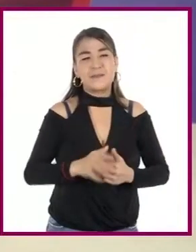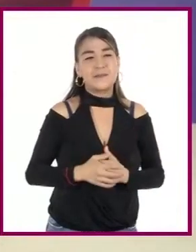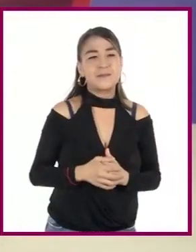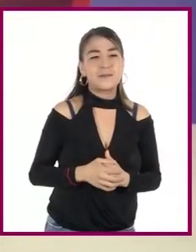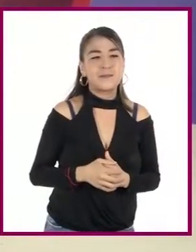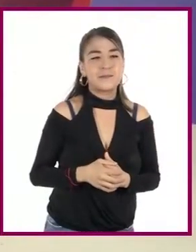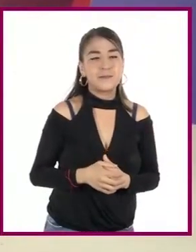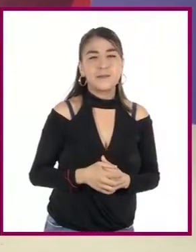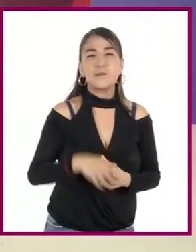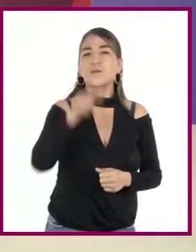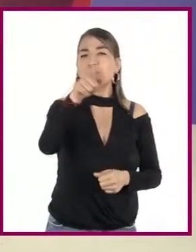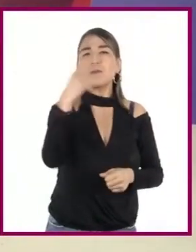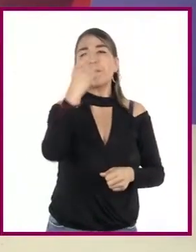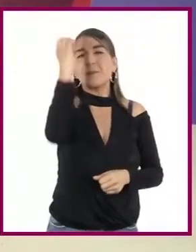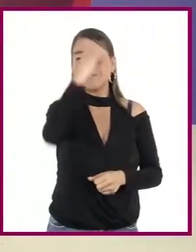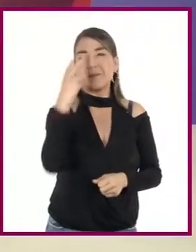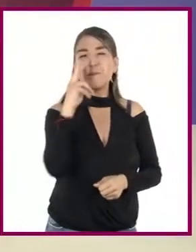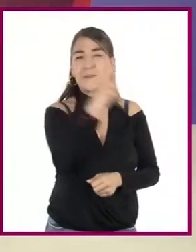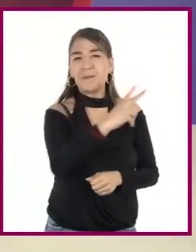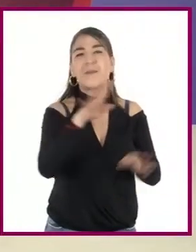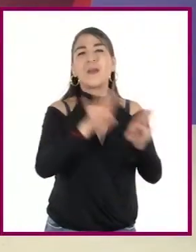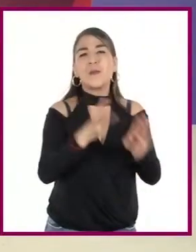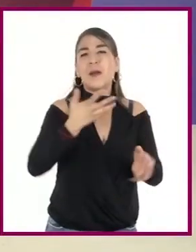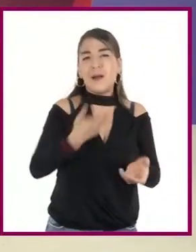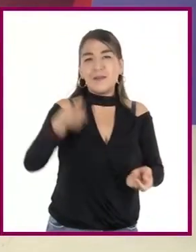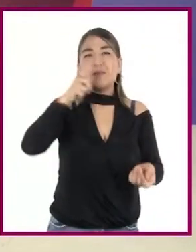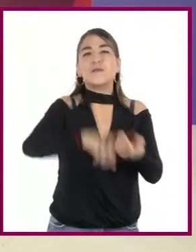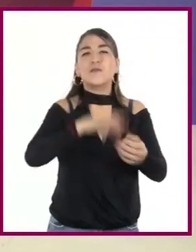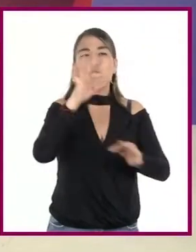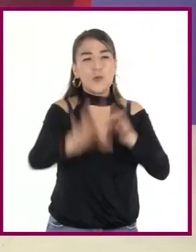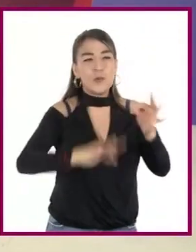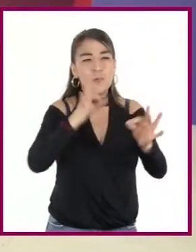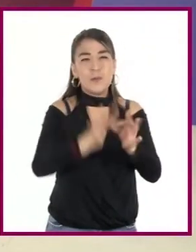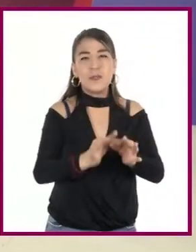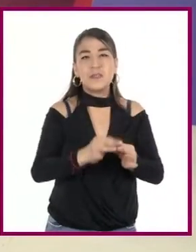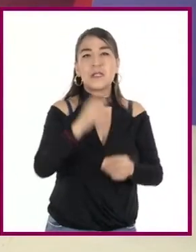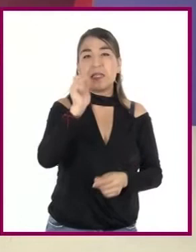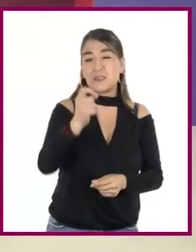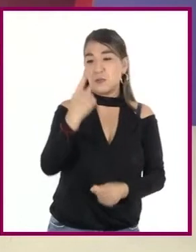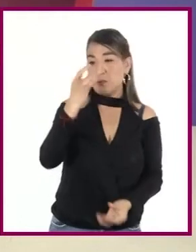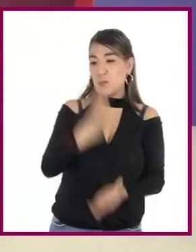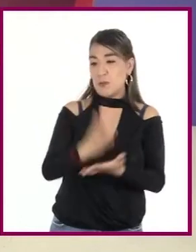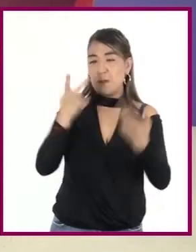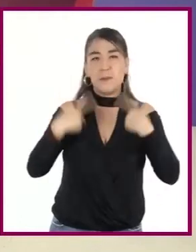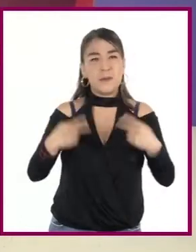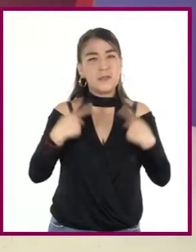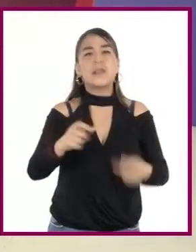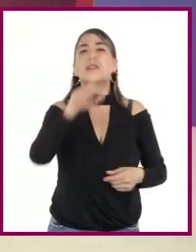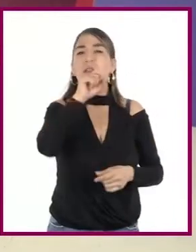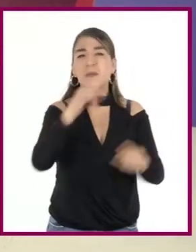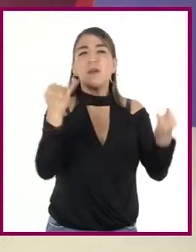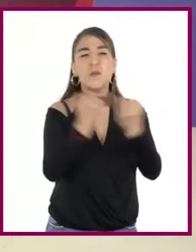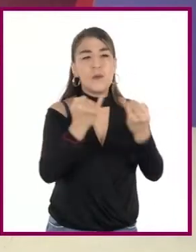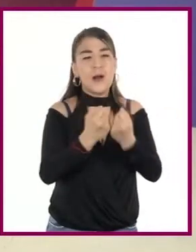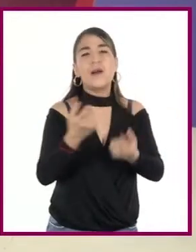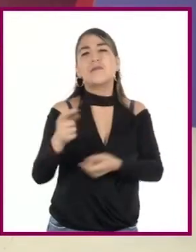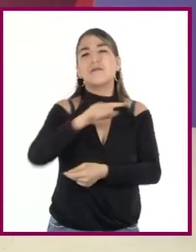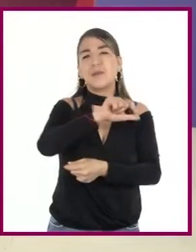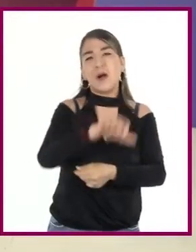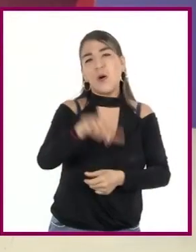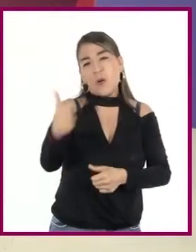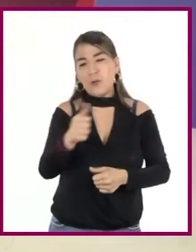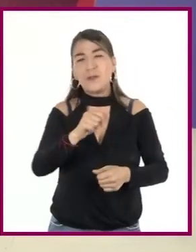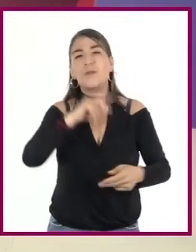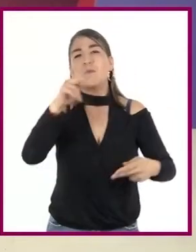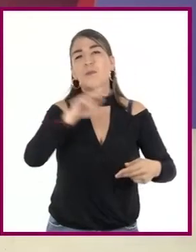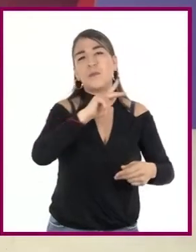¿Qué les pareció? Debe existir un compromiso, no solo entre las personas, sino también entre las naciones